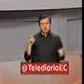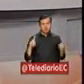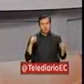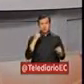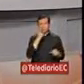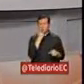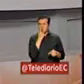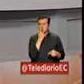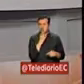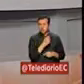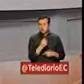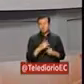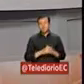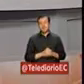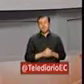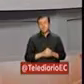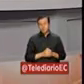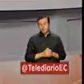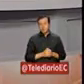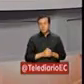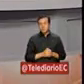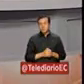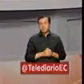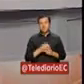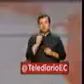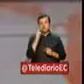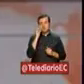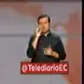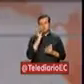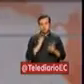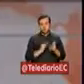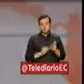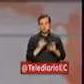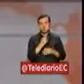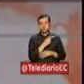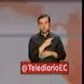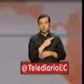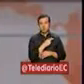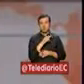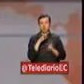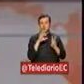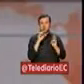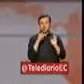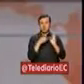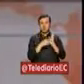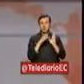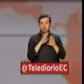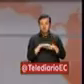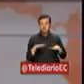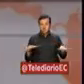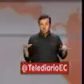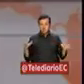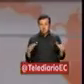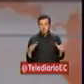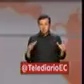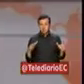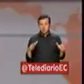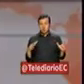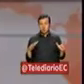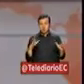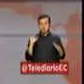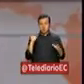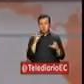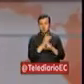intereses. Probablemente, pero es un presupuesto que corresponde a una universidad que tiene casi 70 mil estudiantes. ¿Sí? Hay una fórmula